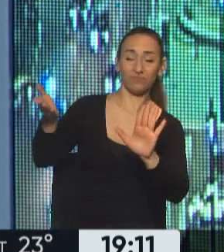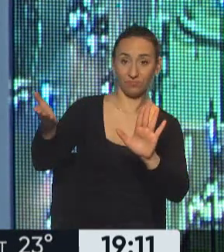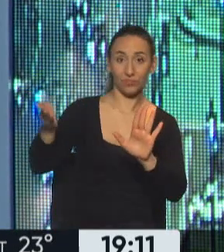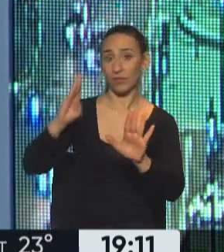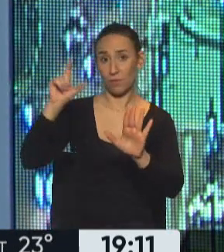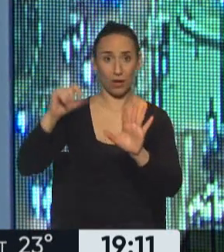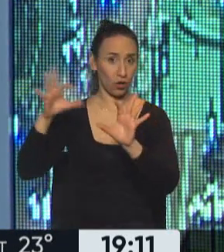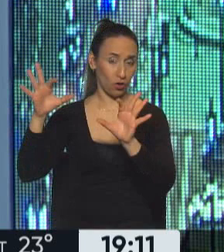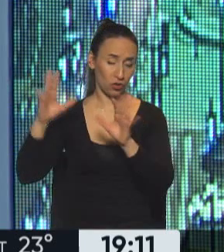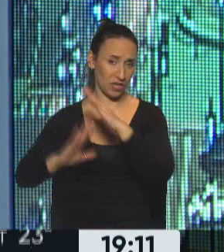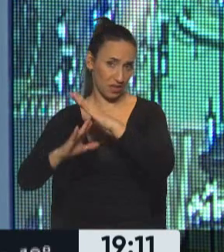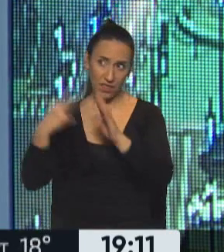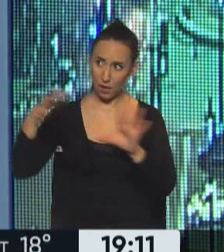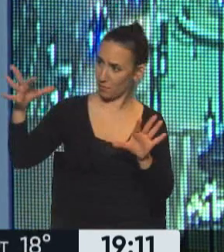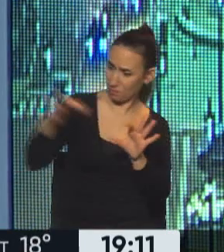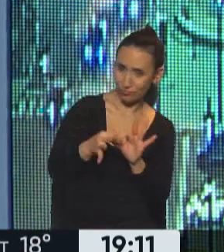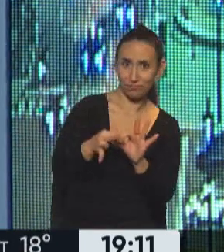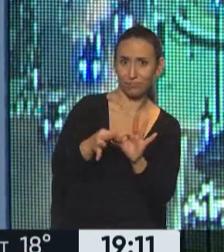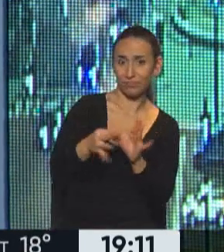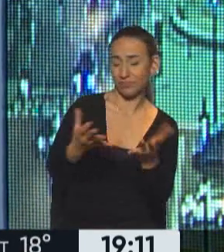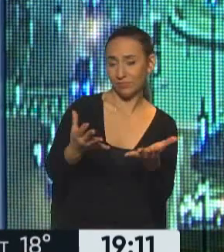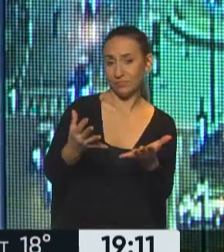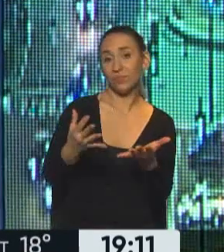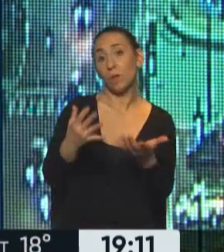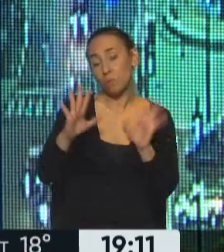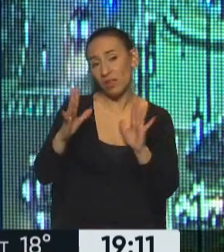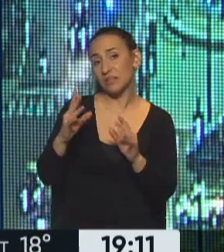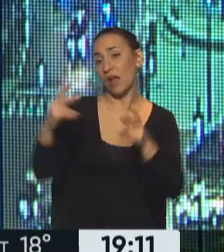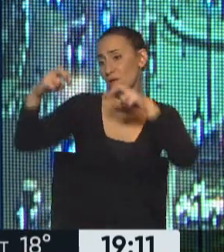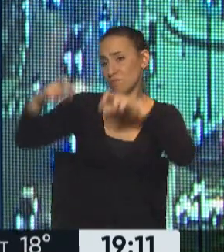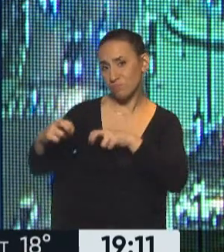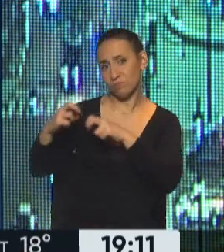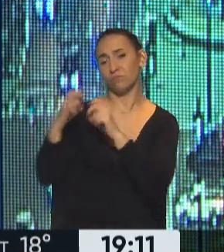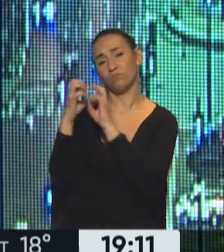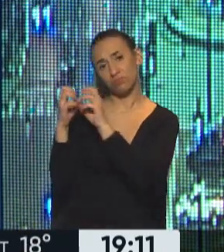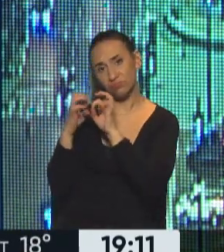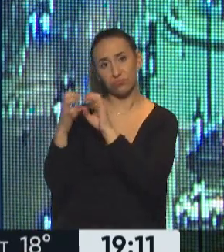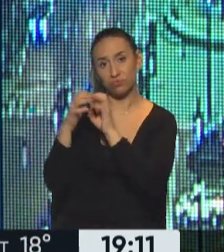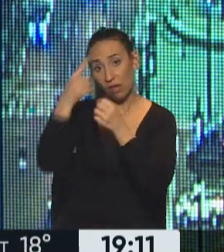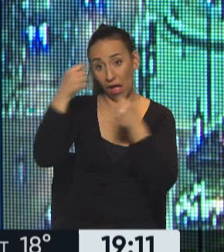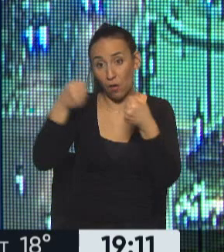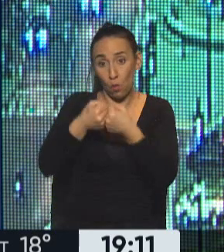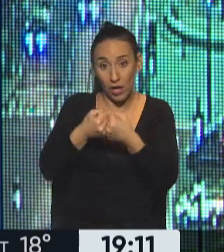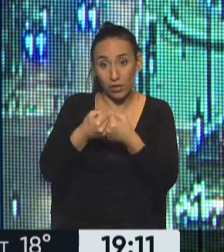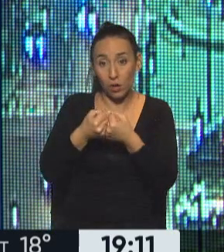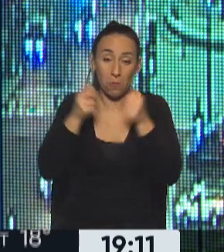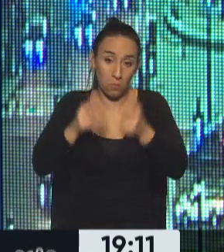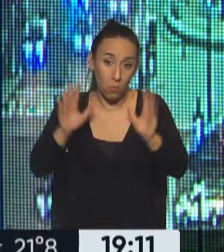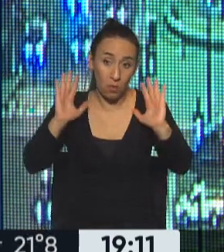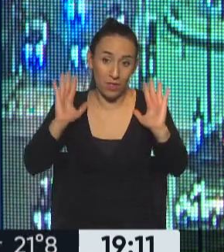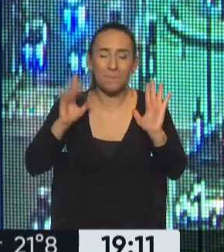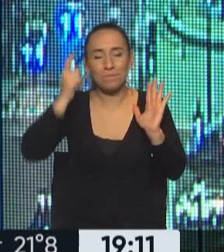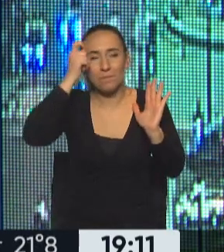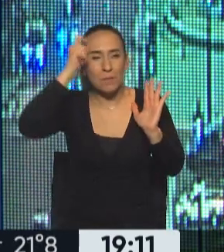vamos a ver, digamos, porque por ahí pueden encontrar puntos de acuerdo, puntos de coordinación. Me imagino que el Banco Central no va a ser